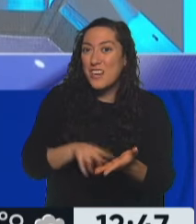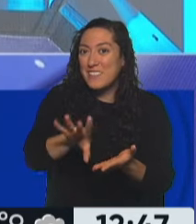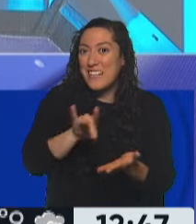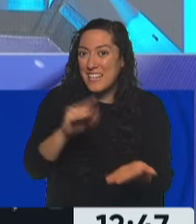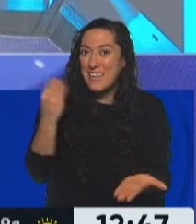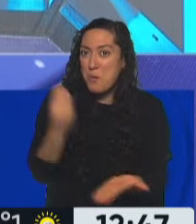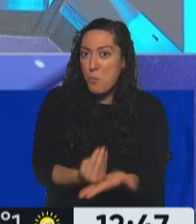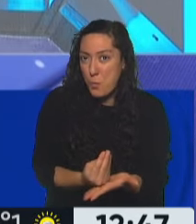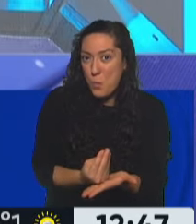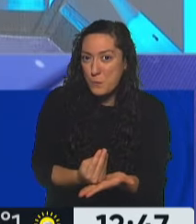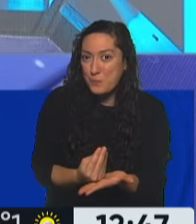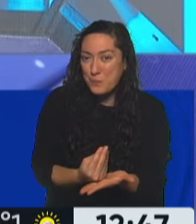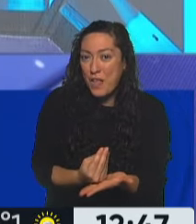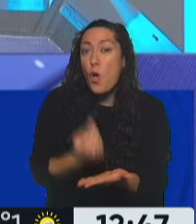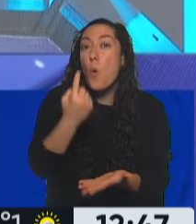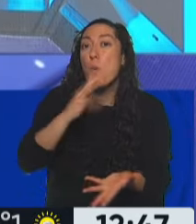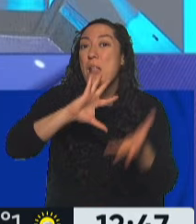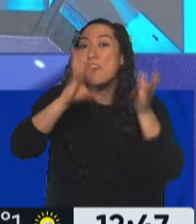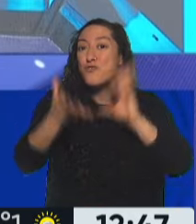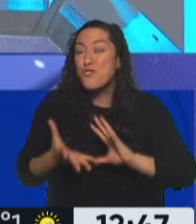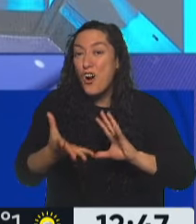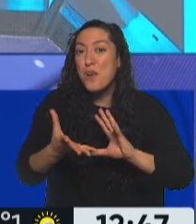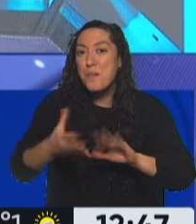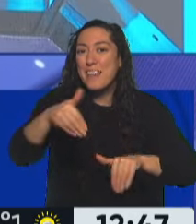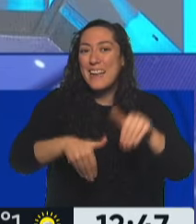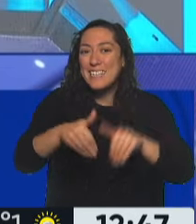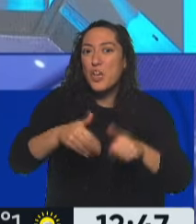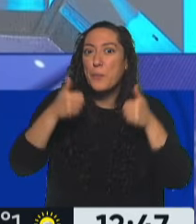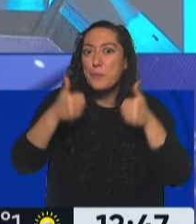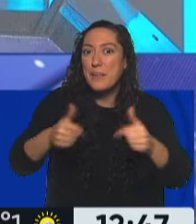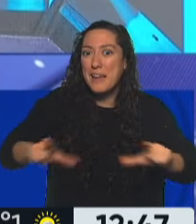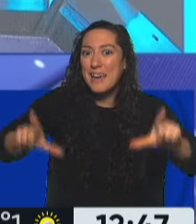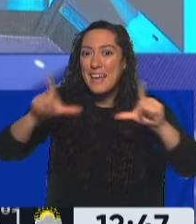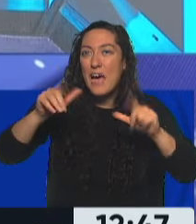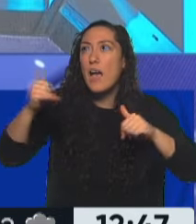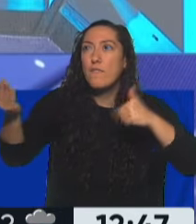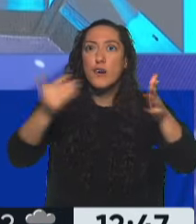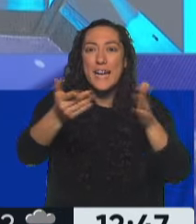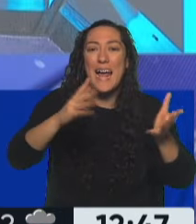mandato. Una forma de relegitimar esa elección, ¿cuál podría ser? Generar una crisis externa.